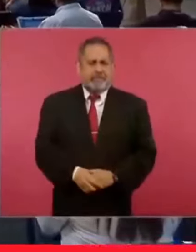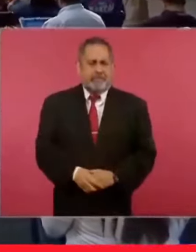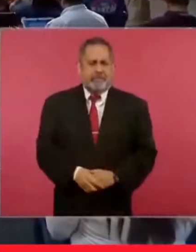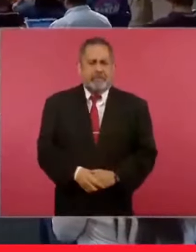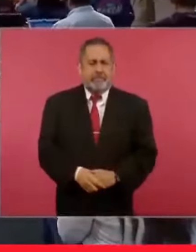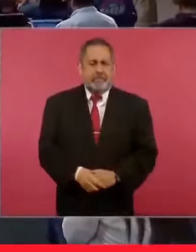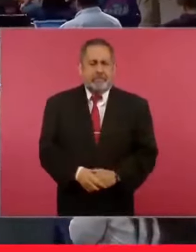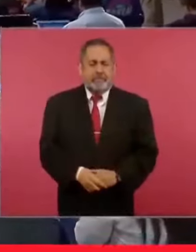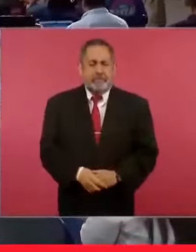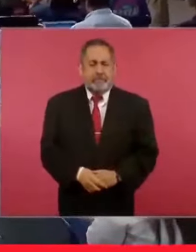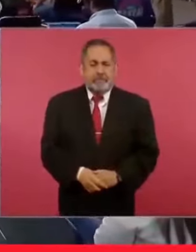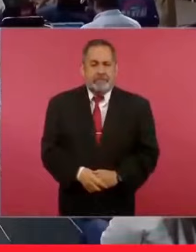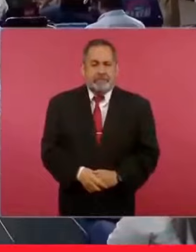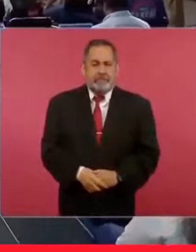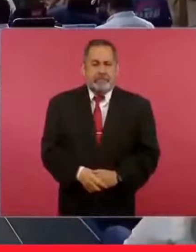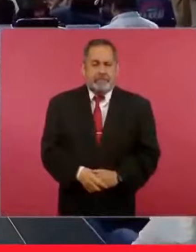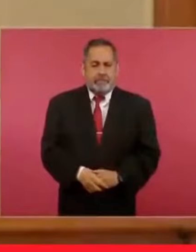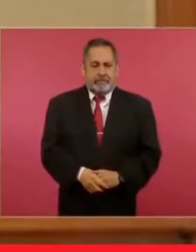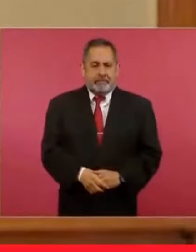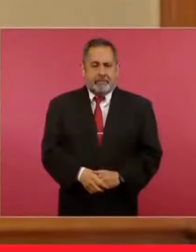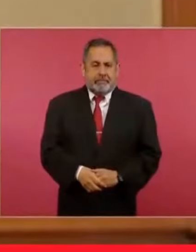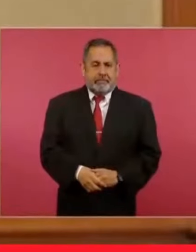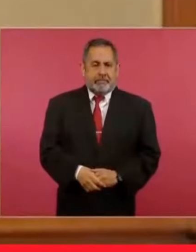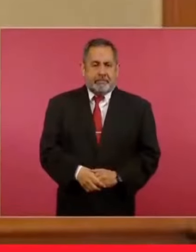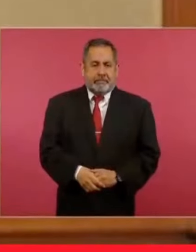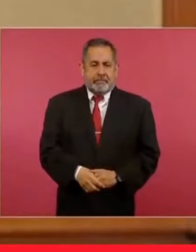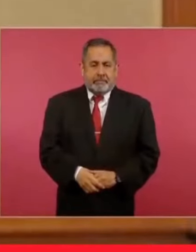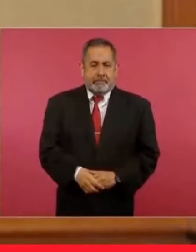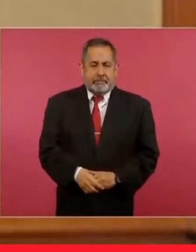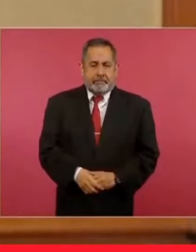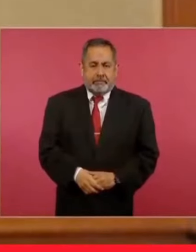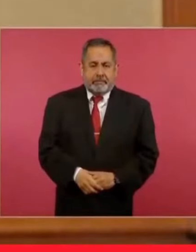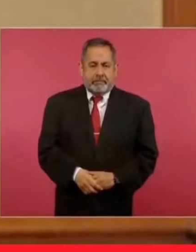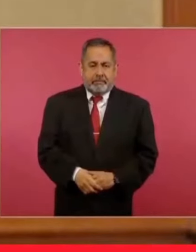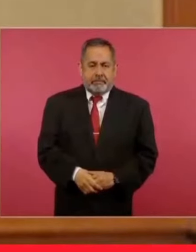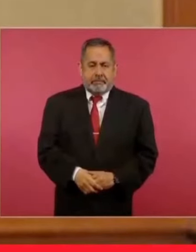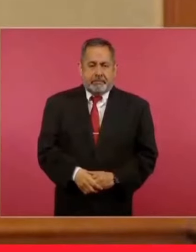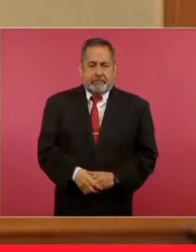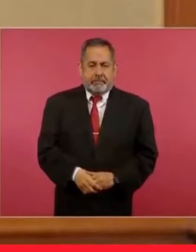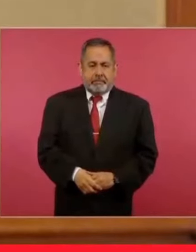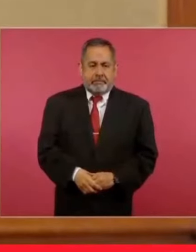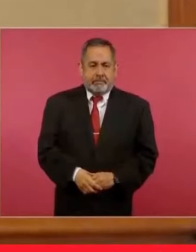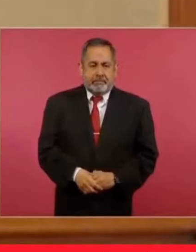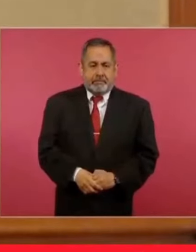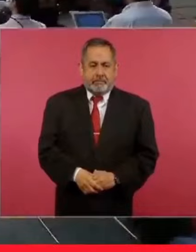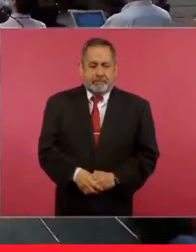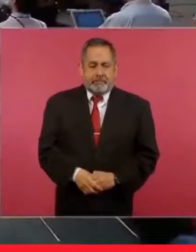correspondía al nuevo sistema educativo, entonces que no iban a poder evaluar, pero están en eso. Ah, bueno, sí.